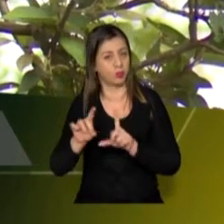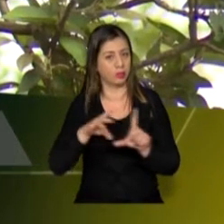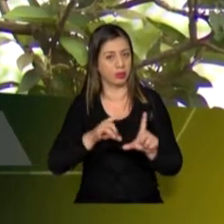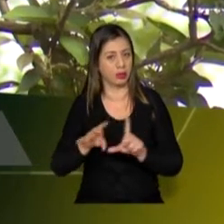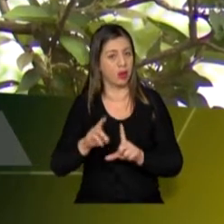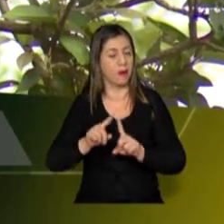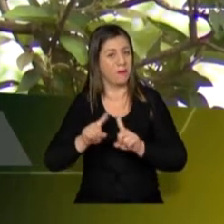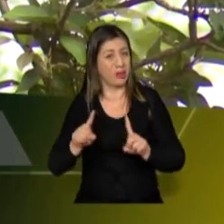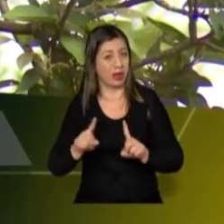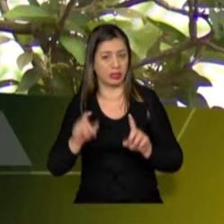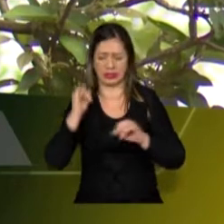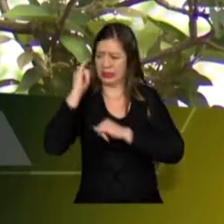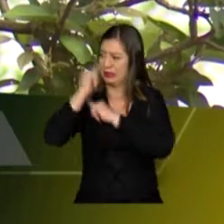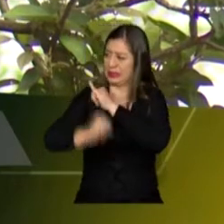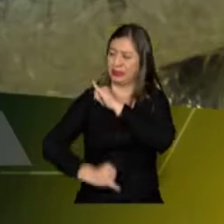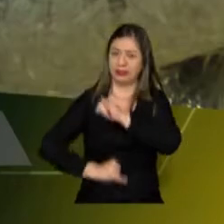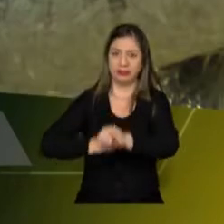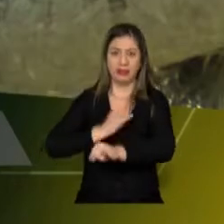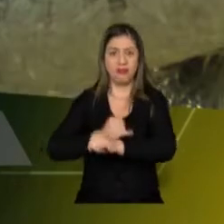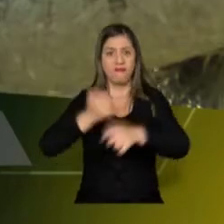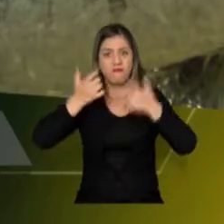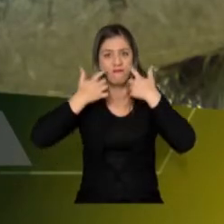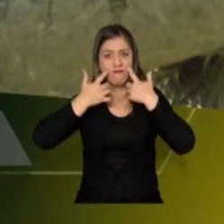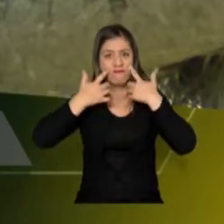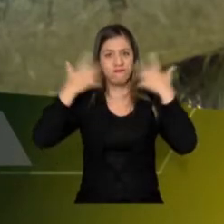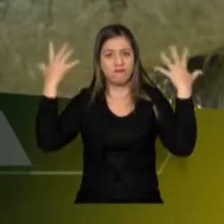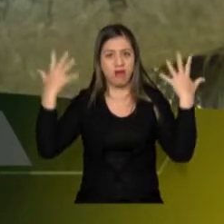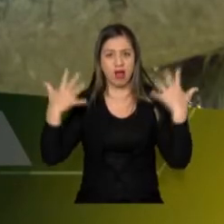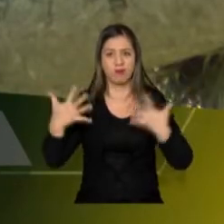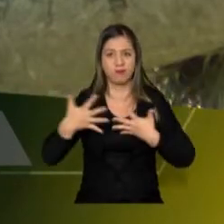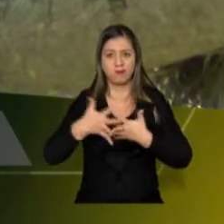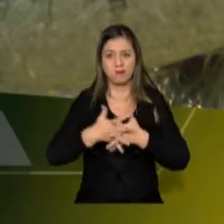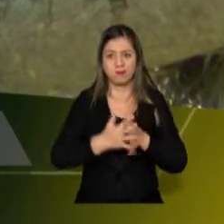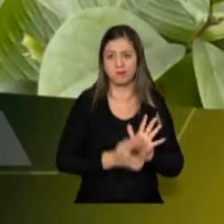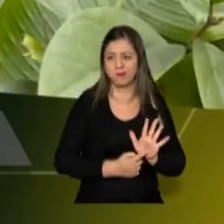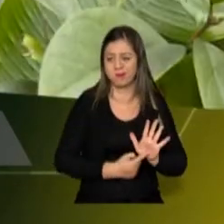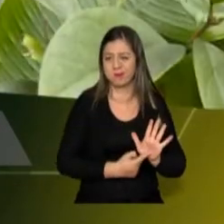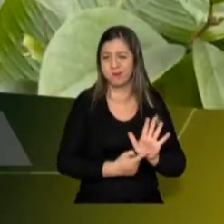es un evento tan internacional que todo se combina para mostrar